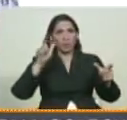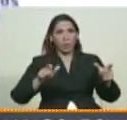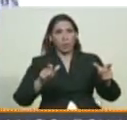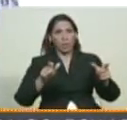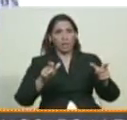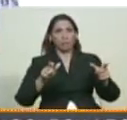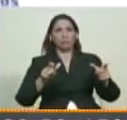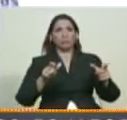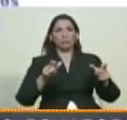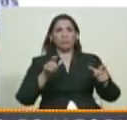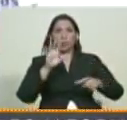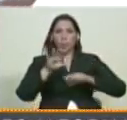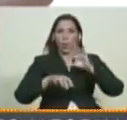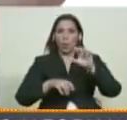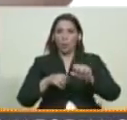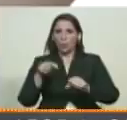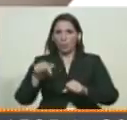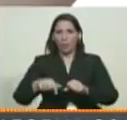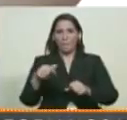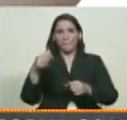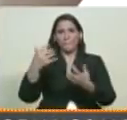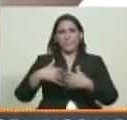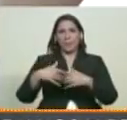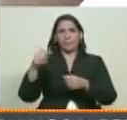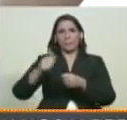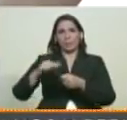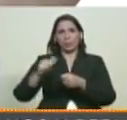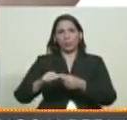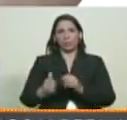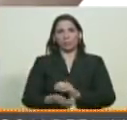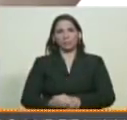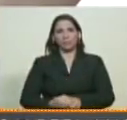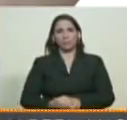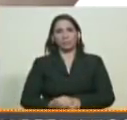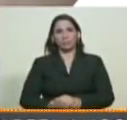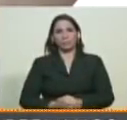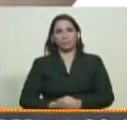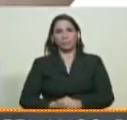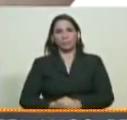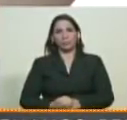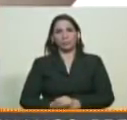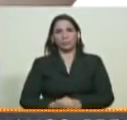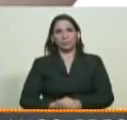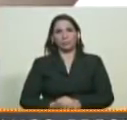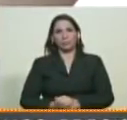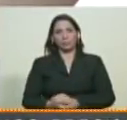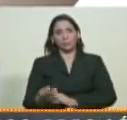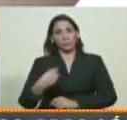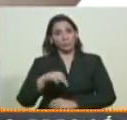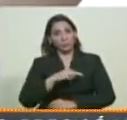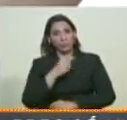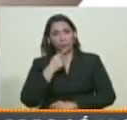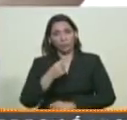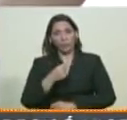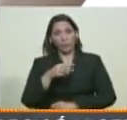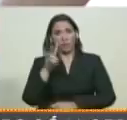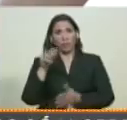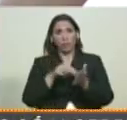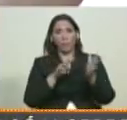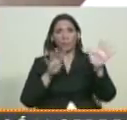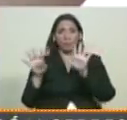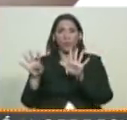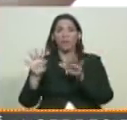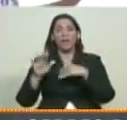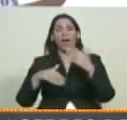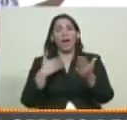proveedores de la industria petrolera venezolana. Pues bien, en este sentido, nosotros dijimos que entre el año 2009 al